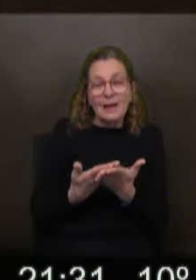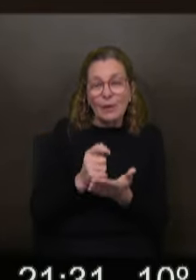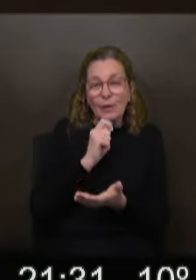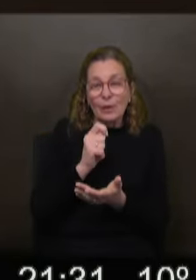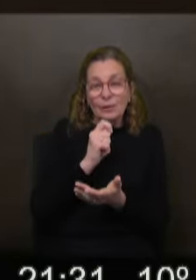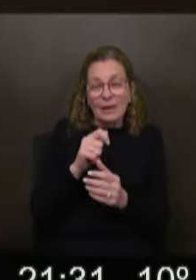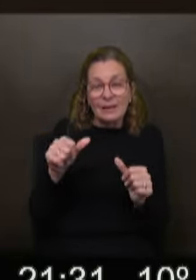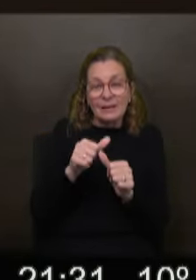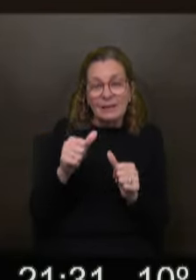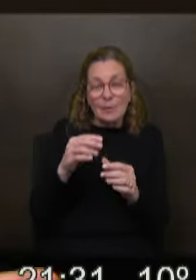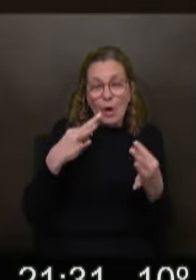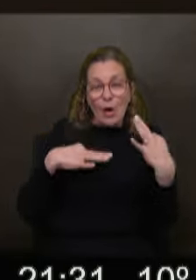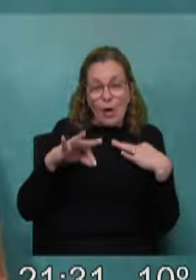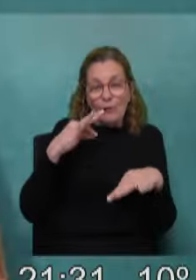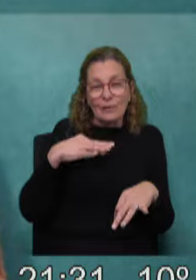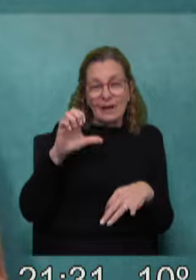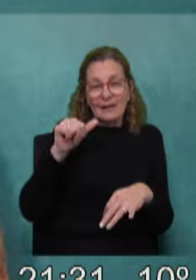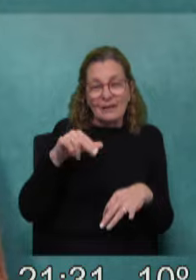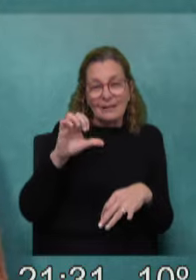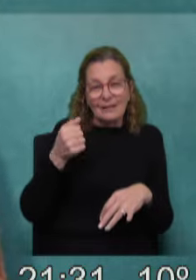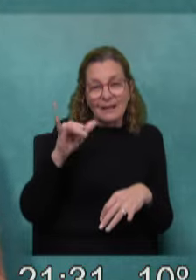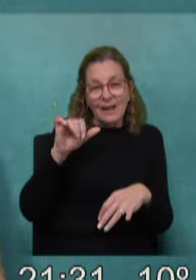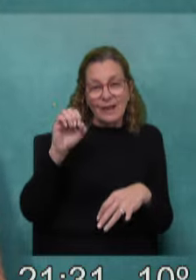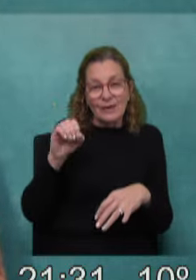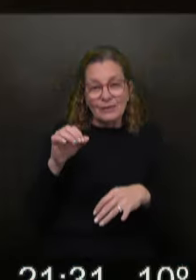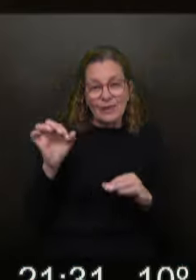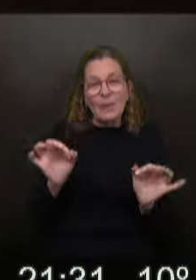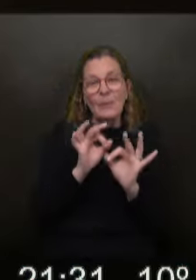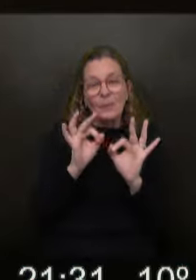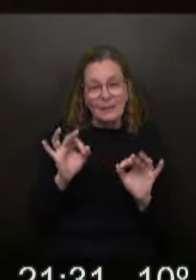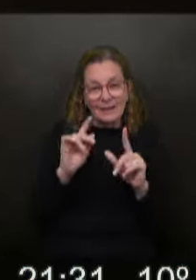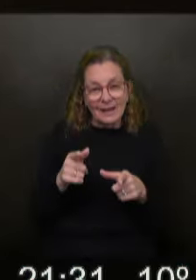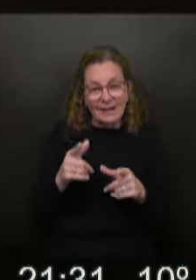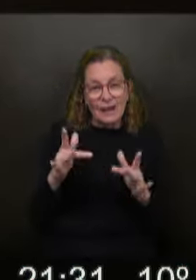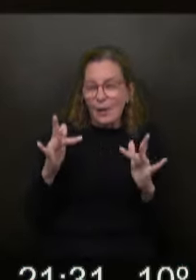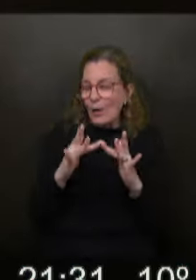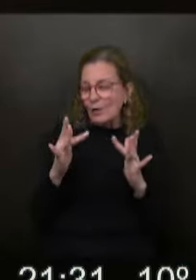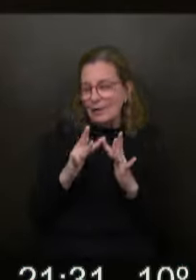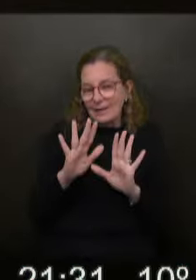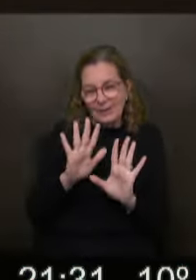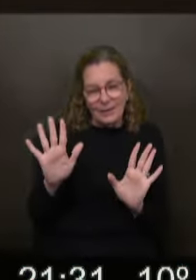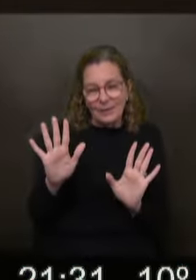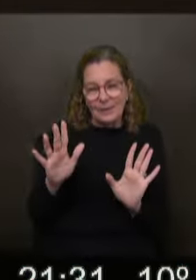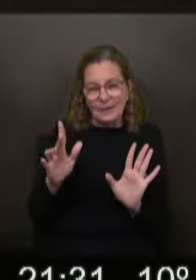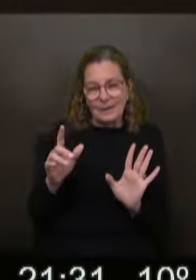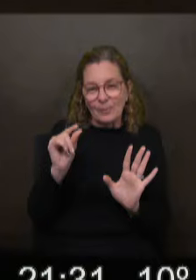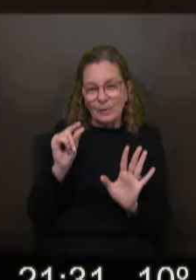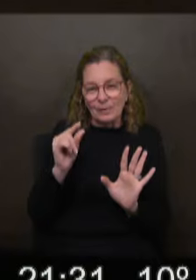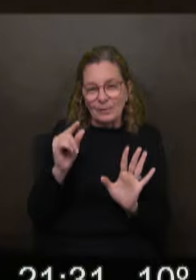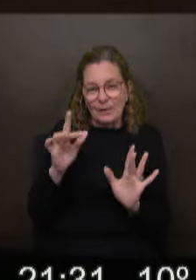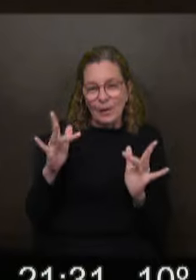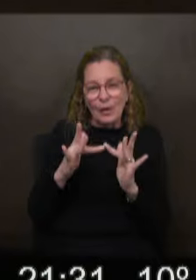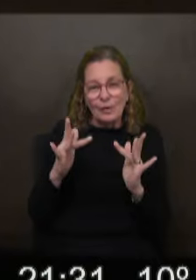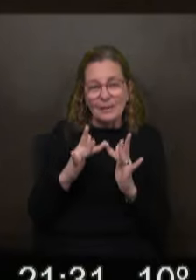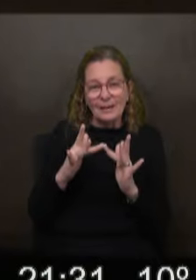sí, que hicimos de la obra de ensayo que dio la casualidad. Que hice la fue música. Casual. Sí, ¿en serio? Casual. Nos enteramos hace un ratito que coincidía.